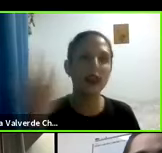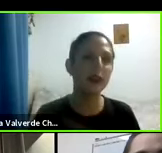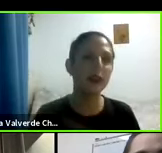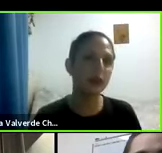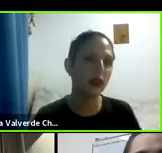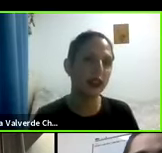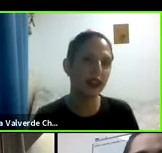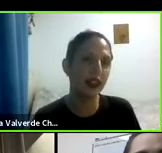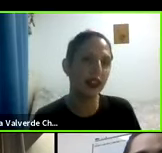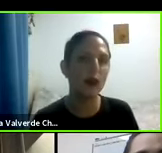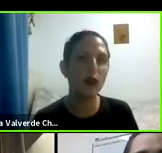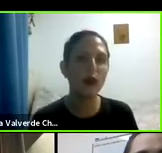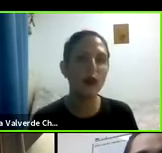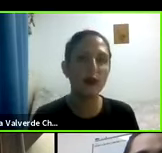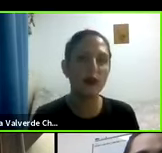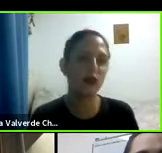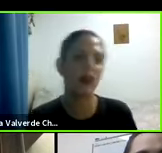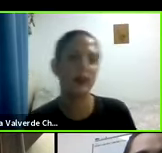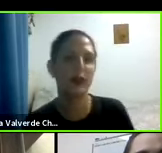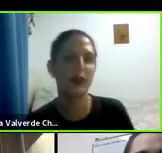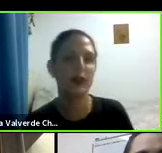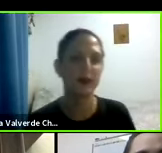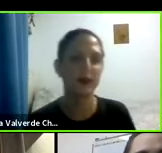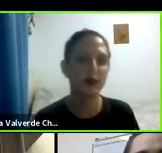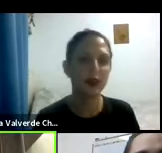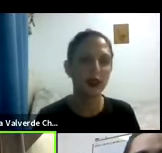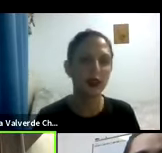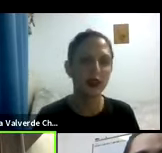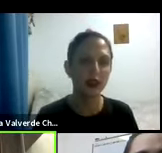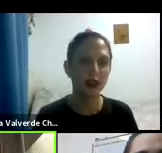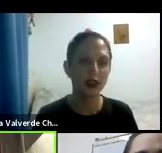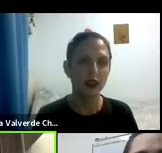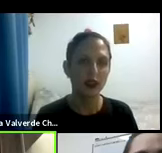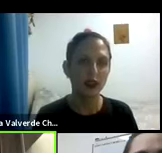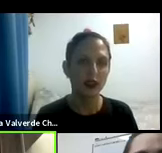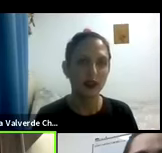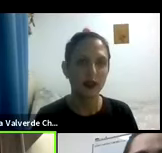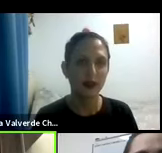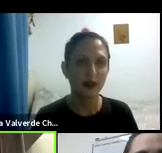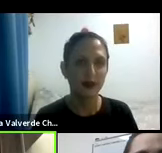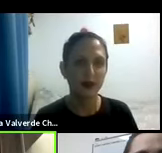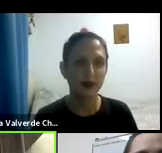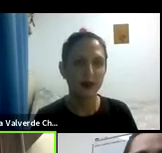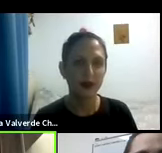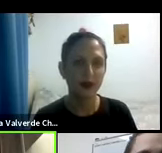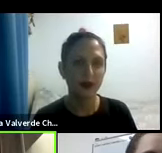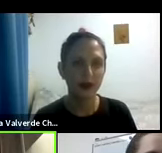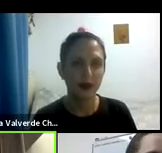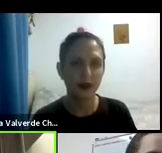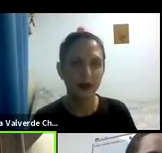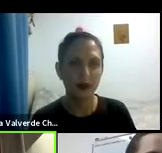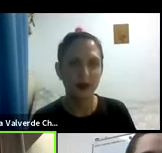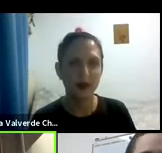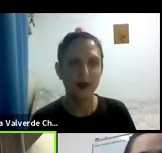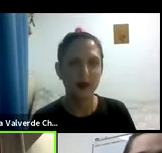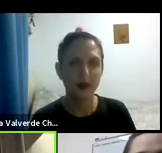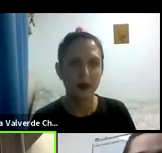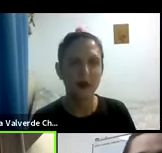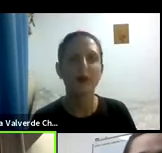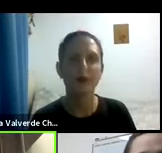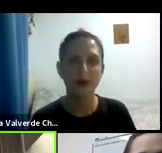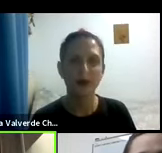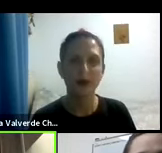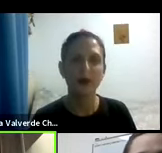entrar cualquier estudiante de la udo cómo funciona pero bueno tal vez nosotros hacemos una modalidad que se llama teatro espontáneo